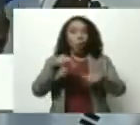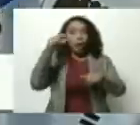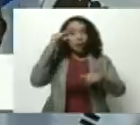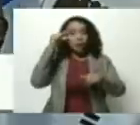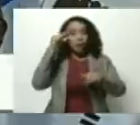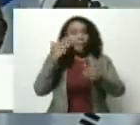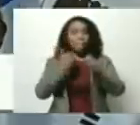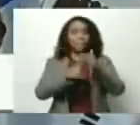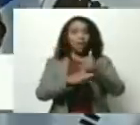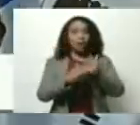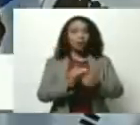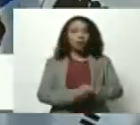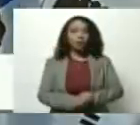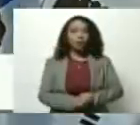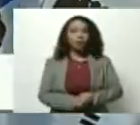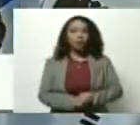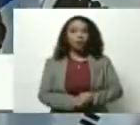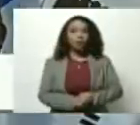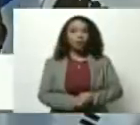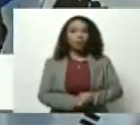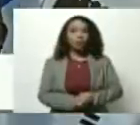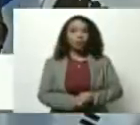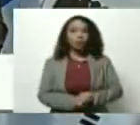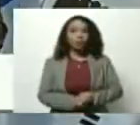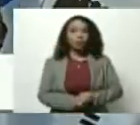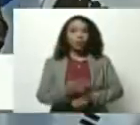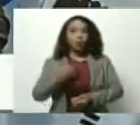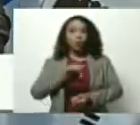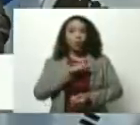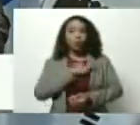a ofrecer nuestras respectivas